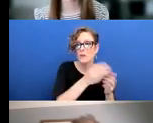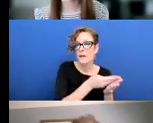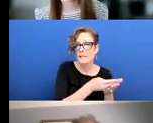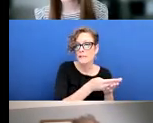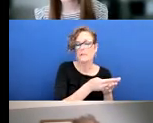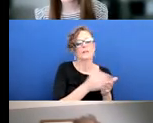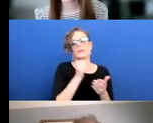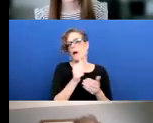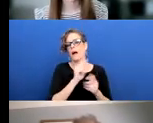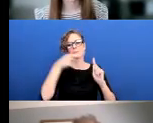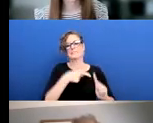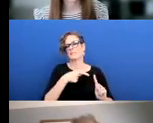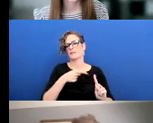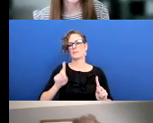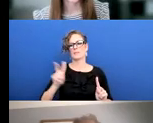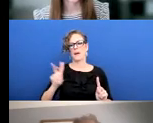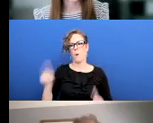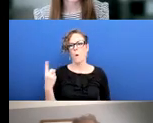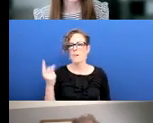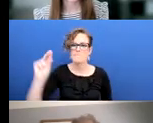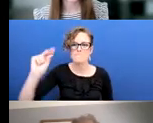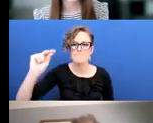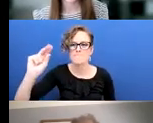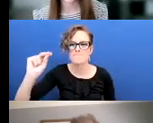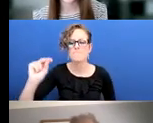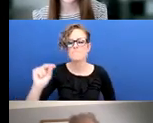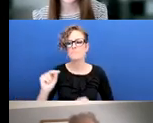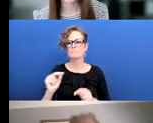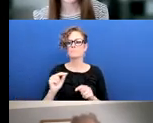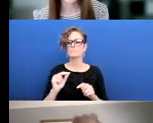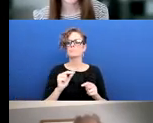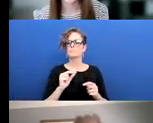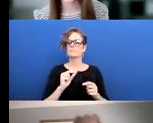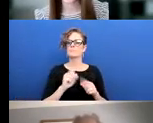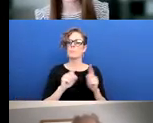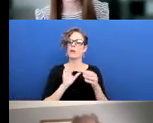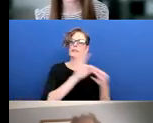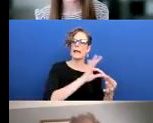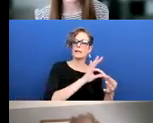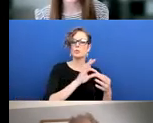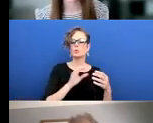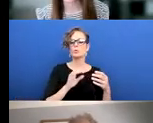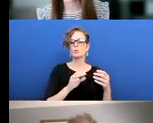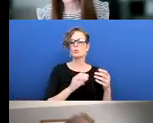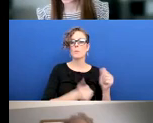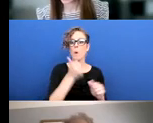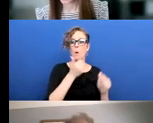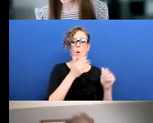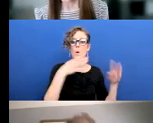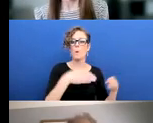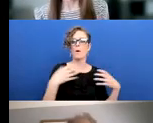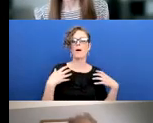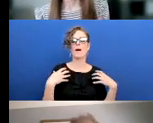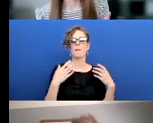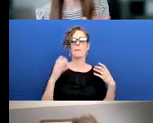son oportunidades de nuevos financiamientos. No tienen que ver únicamente con la violencia doméstica, pero tienen que ver con